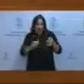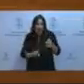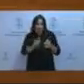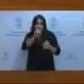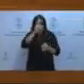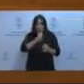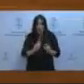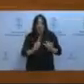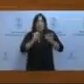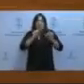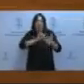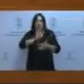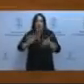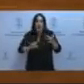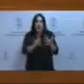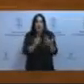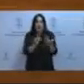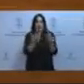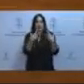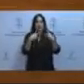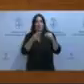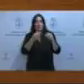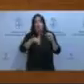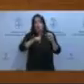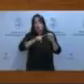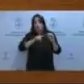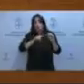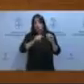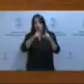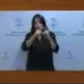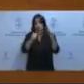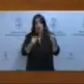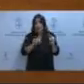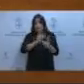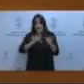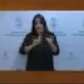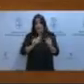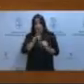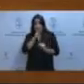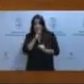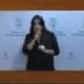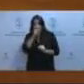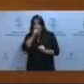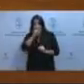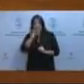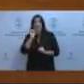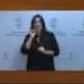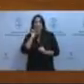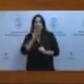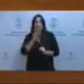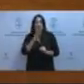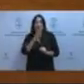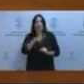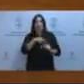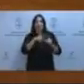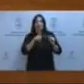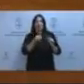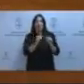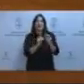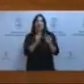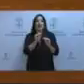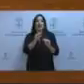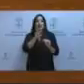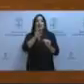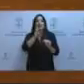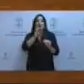empieza a salir de la crisis, en la crisis estamos a la cola, se destruye más empleo que en ninguna parte, en el año 2014, en España crecen al 3,9. En Asturias crecen